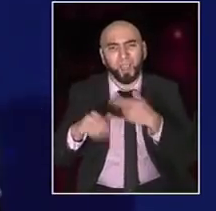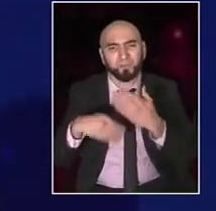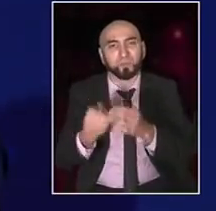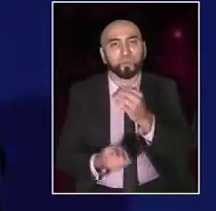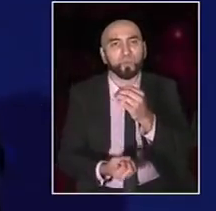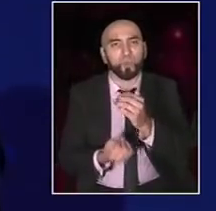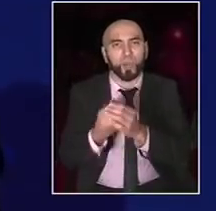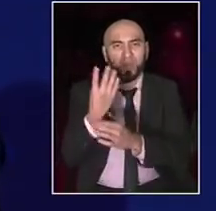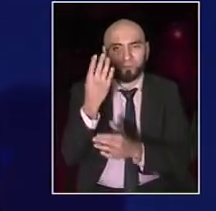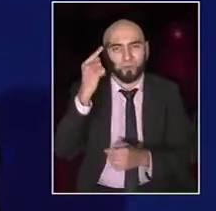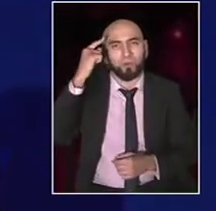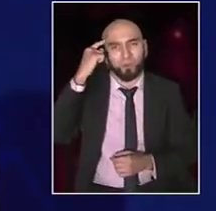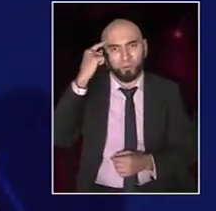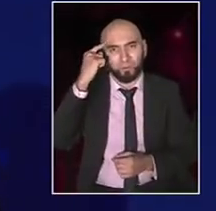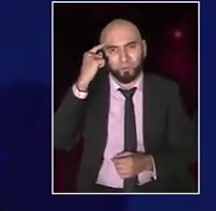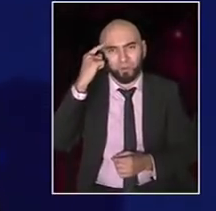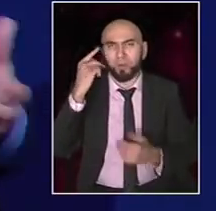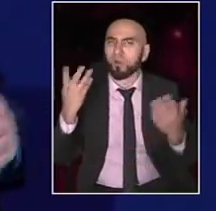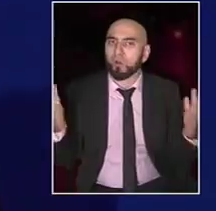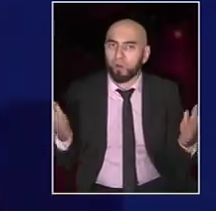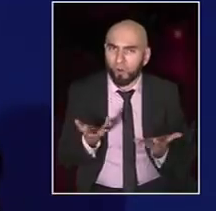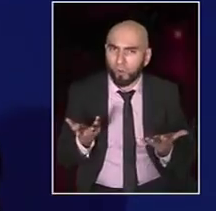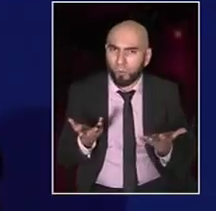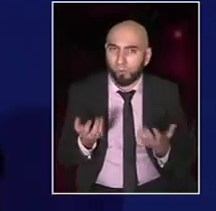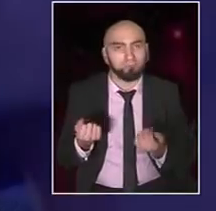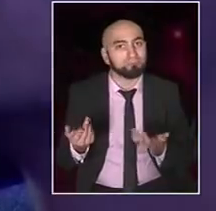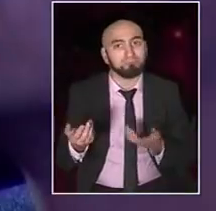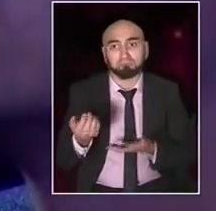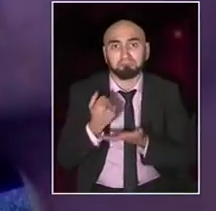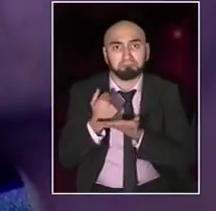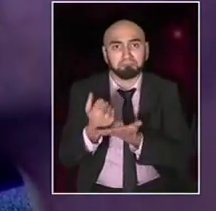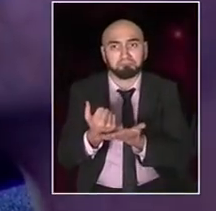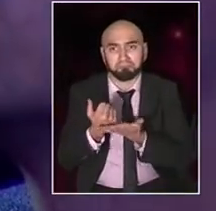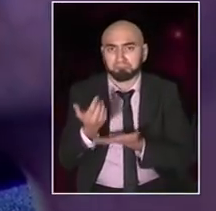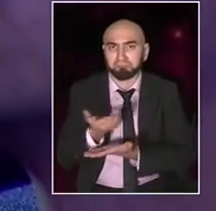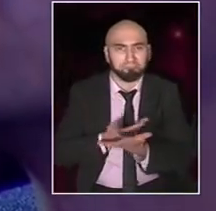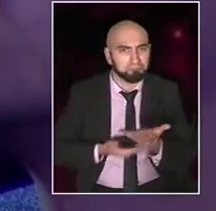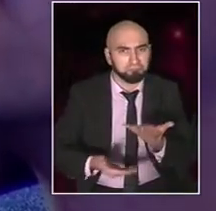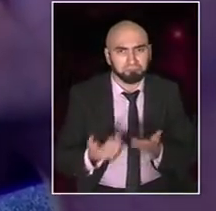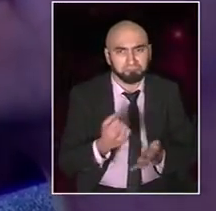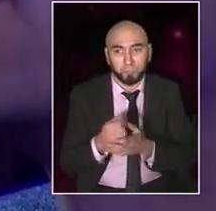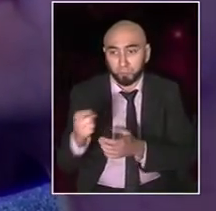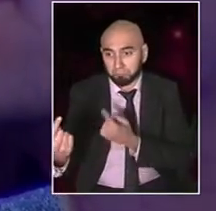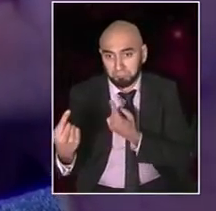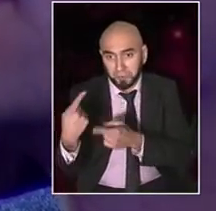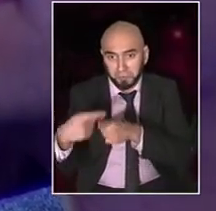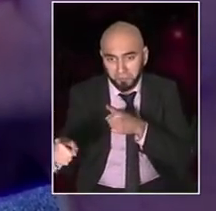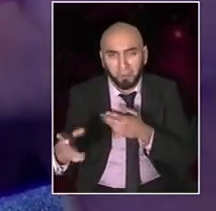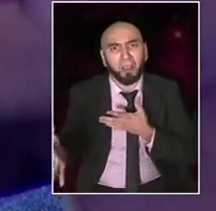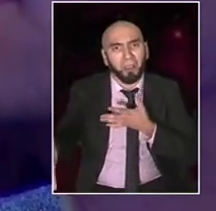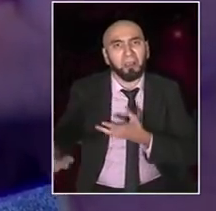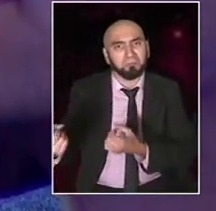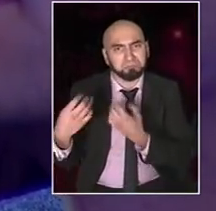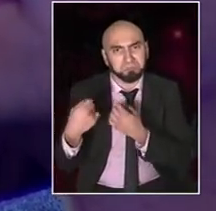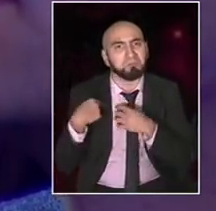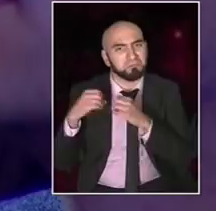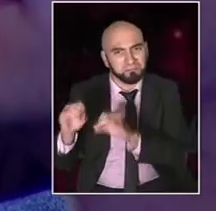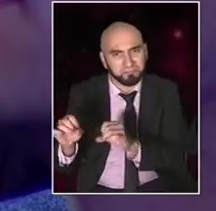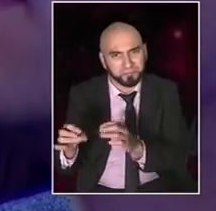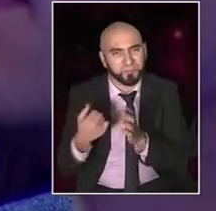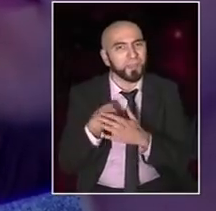pensamiento nuevo, la manera de generarlo es desde la colaboración, desde la diferencia, desde los saberes distintos y también desde